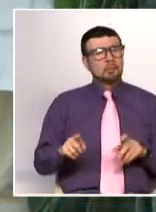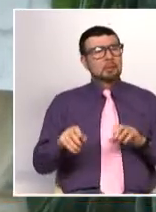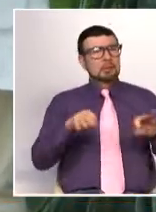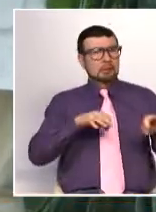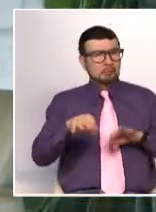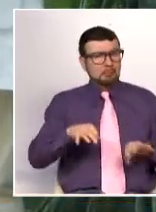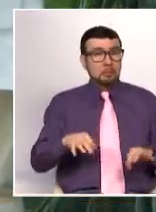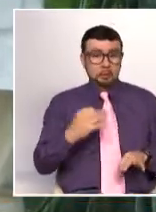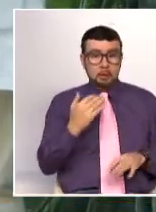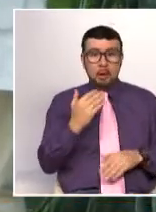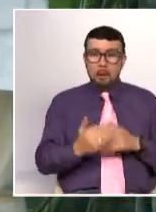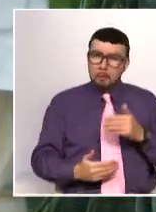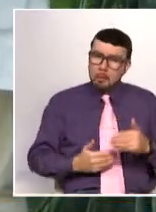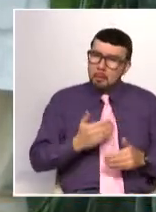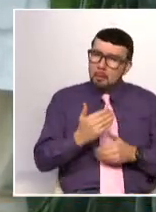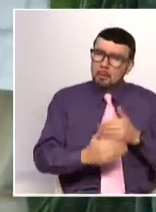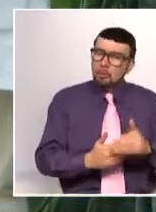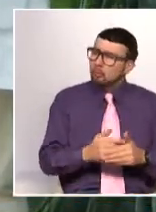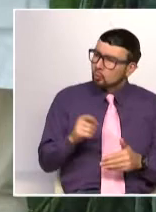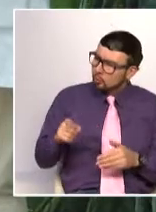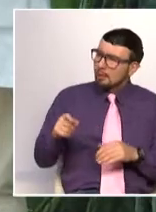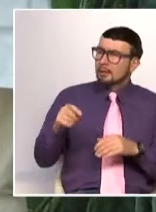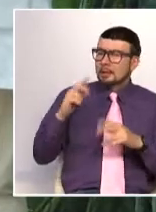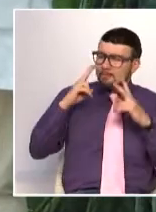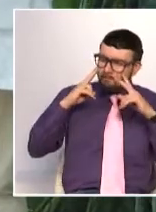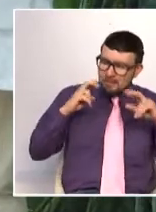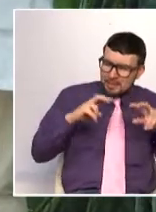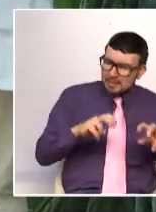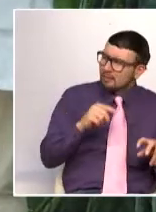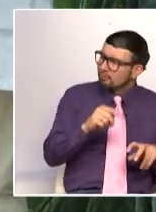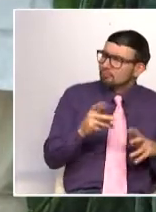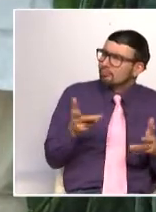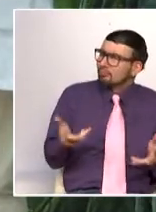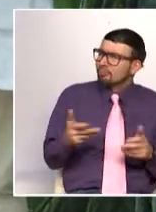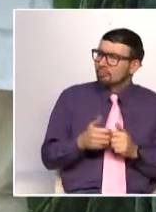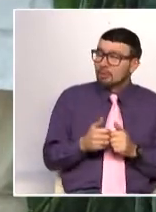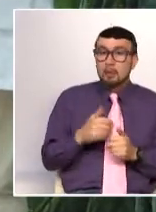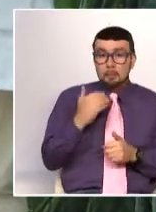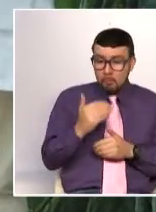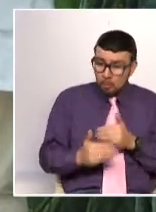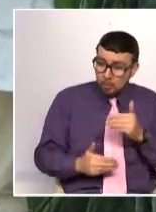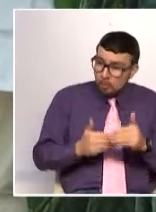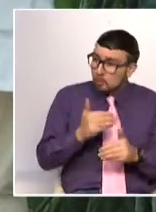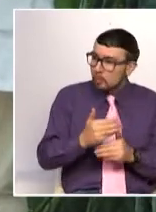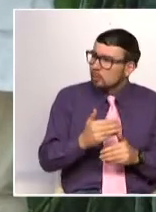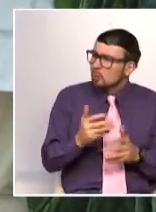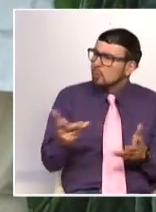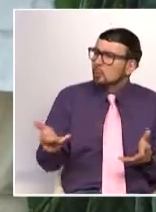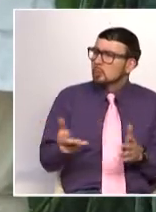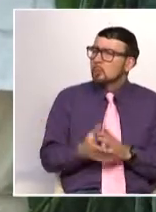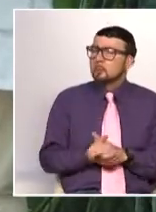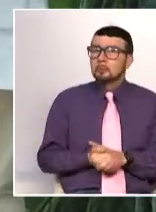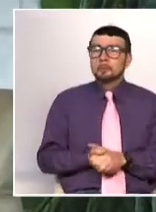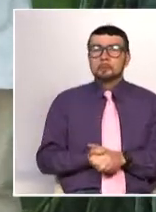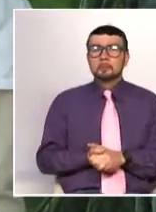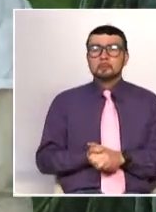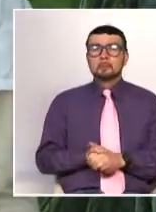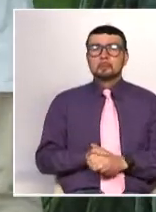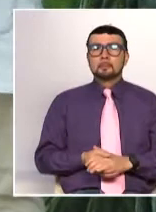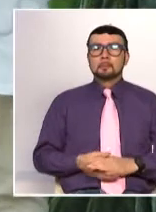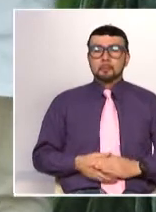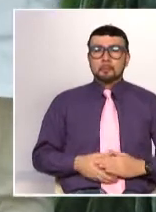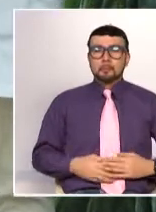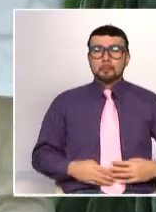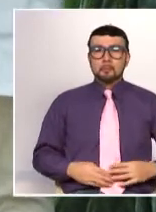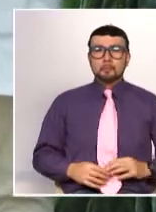este proceso doctor alonso usted que se ha dedicado a investigar tanto la ozonoterapia y los procesos de intoxicación bueno